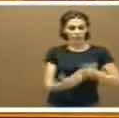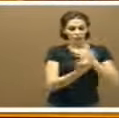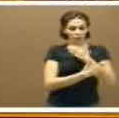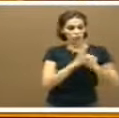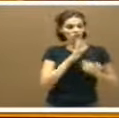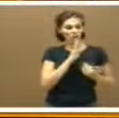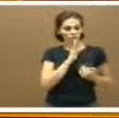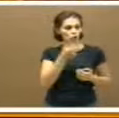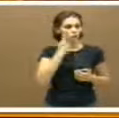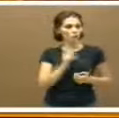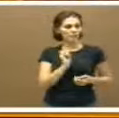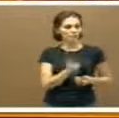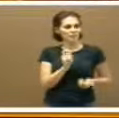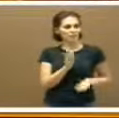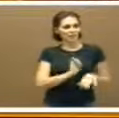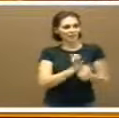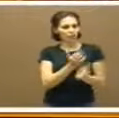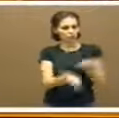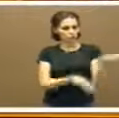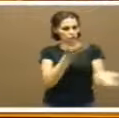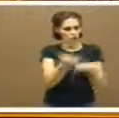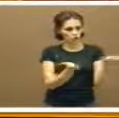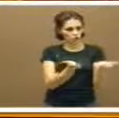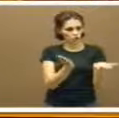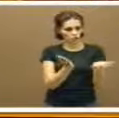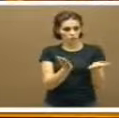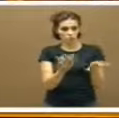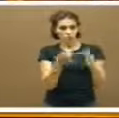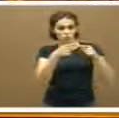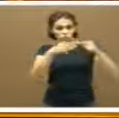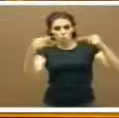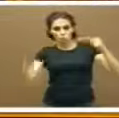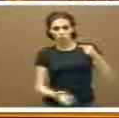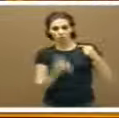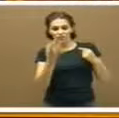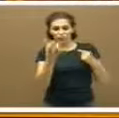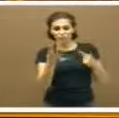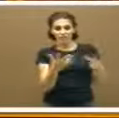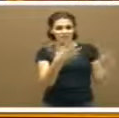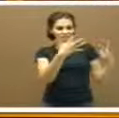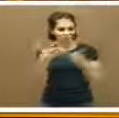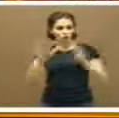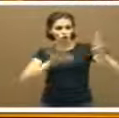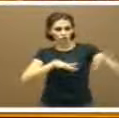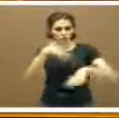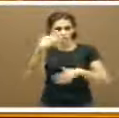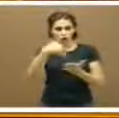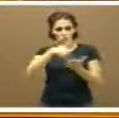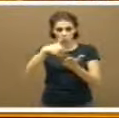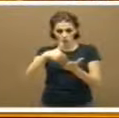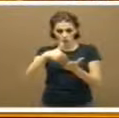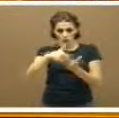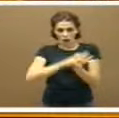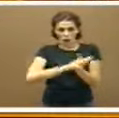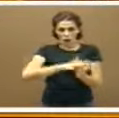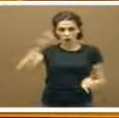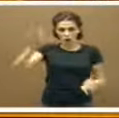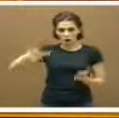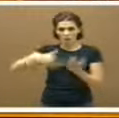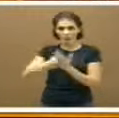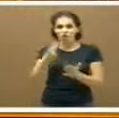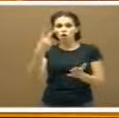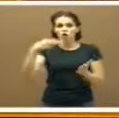pasándose, como ya se sabe, de un endeudamiento de 785 millones a otro de 2.021